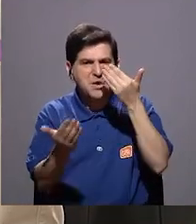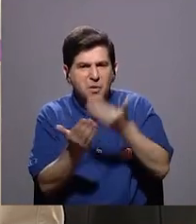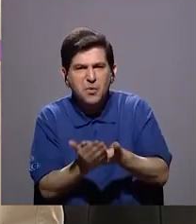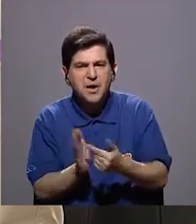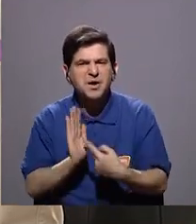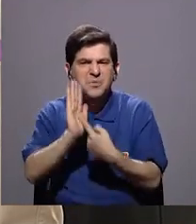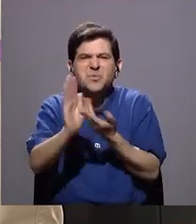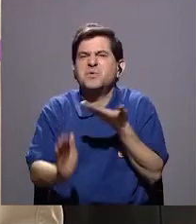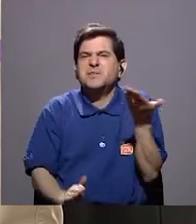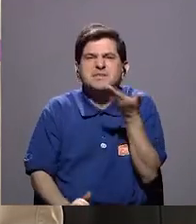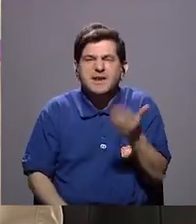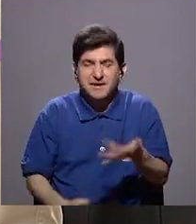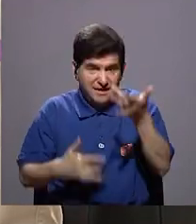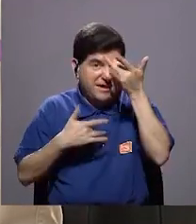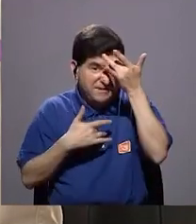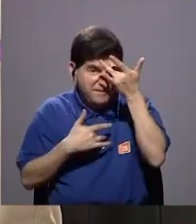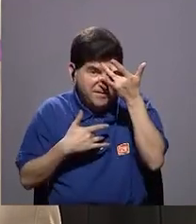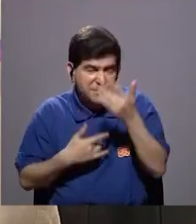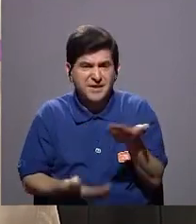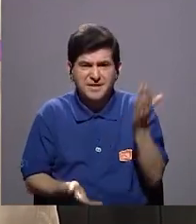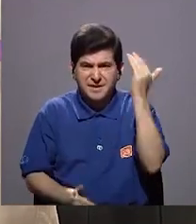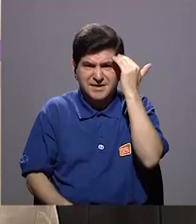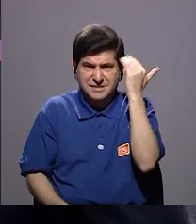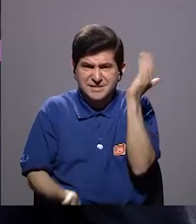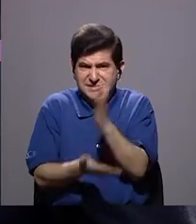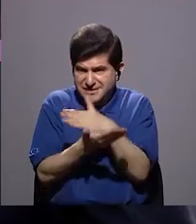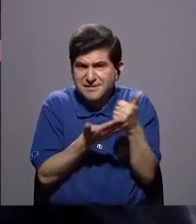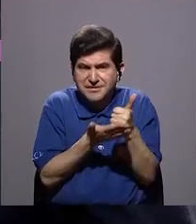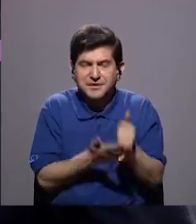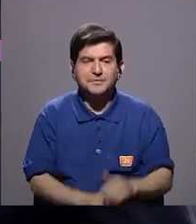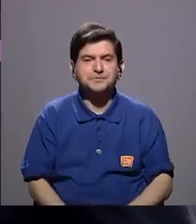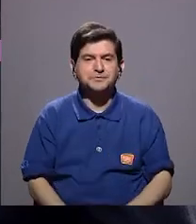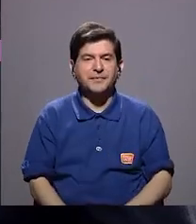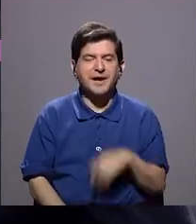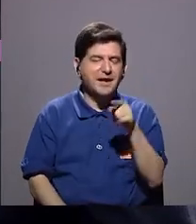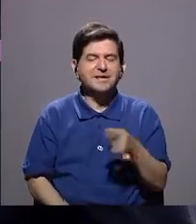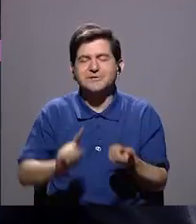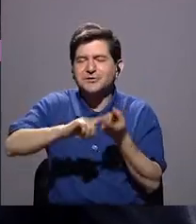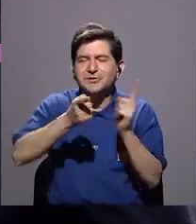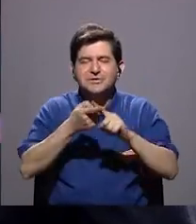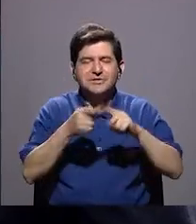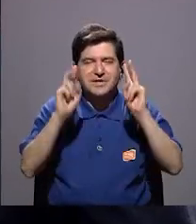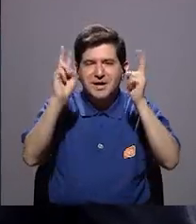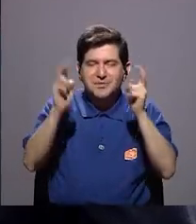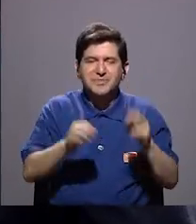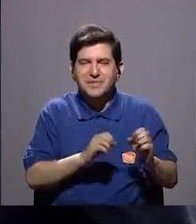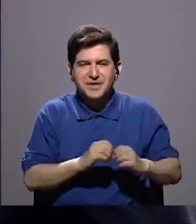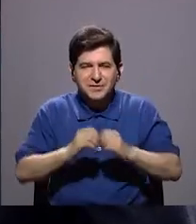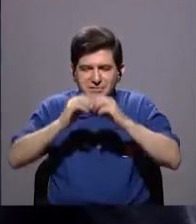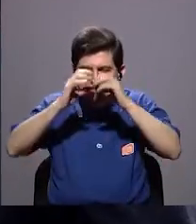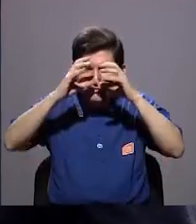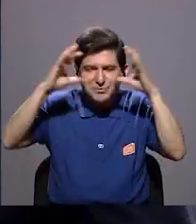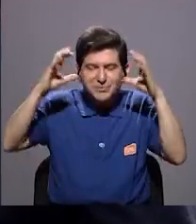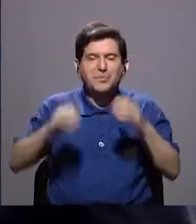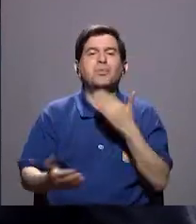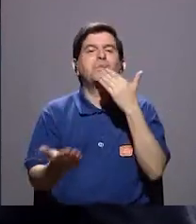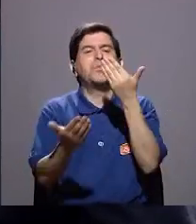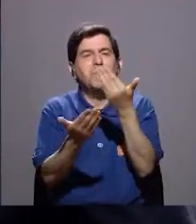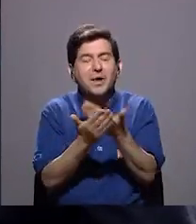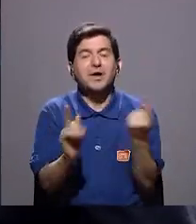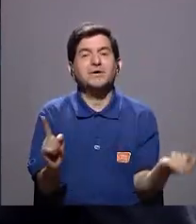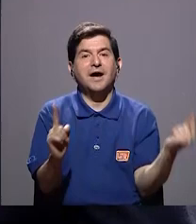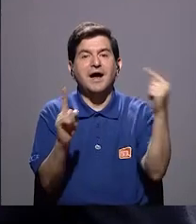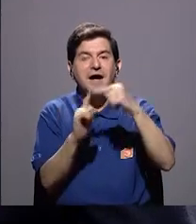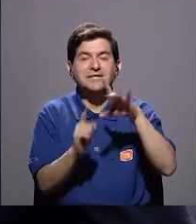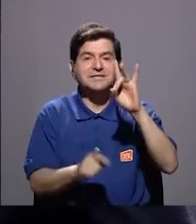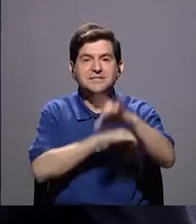son indicadores de una patología? ¿Se sabe algo al respecto? Ok, los amigos imaginarios son buenos